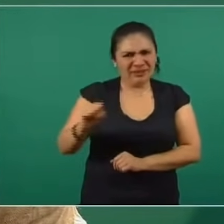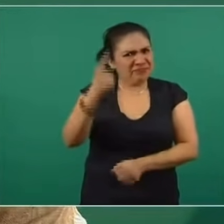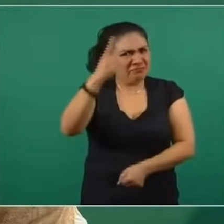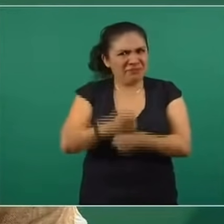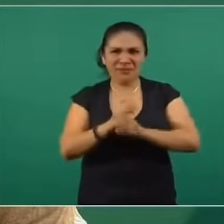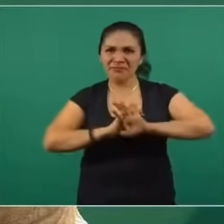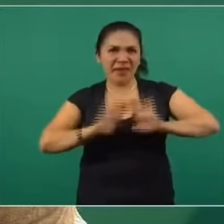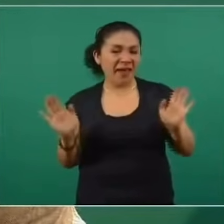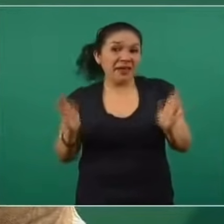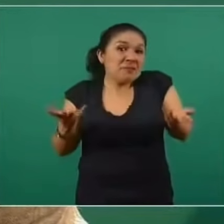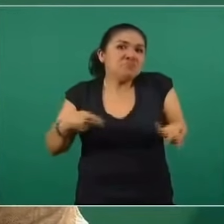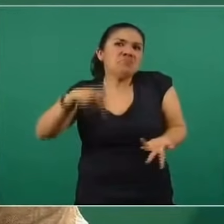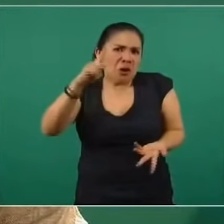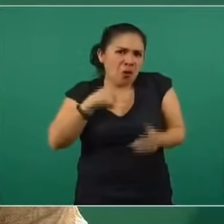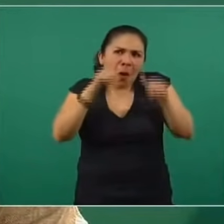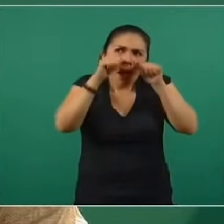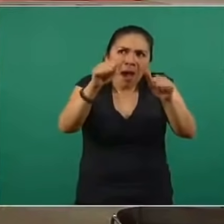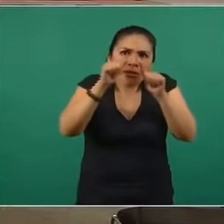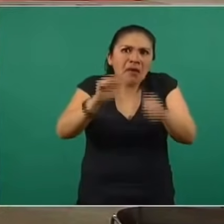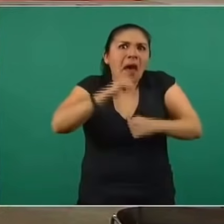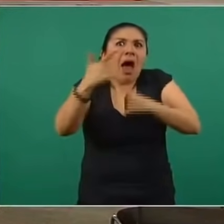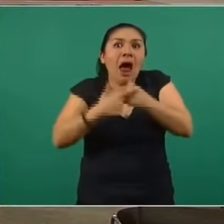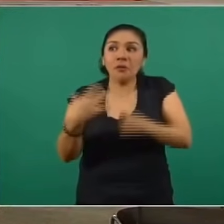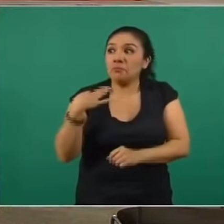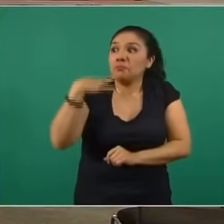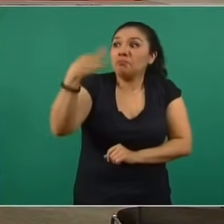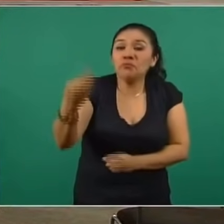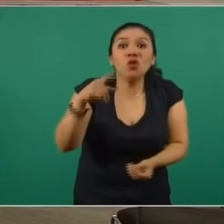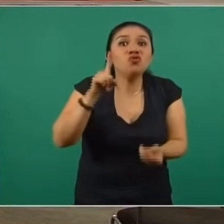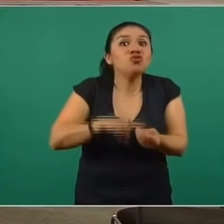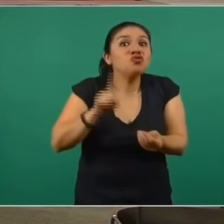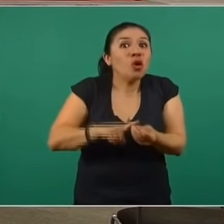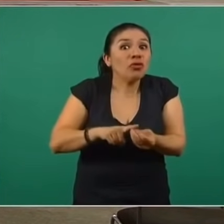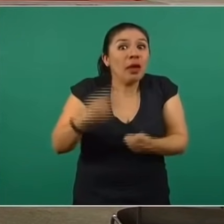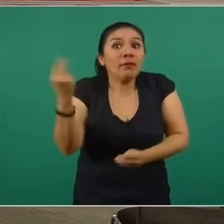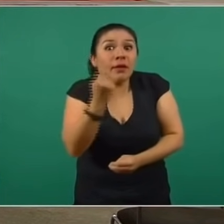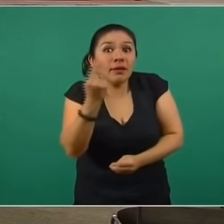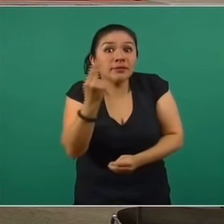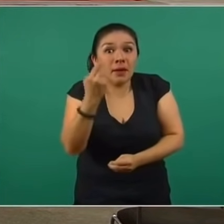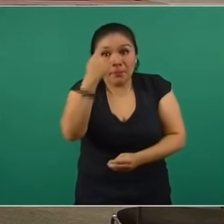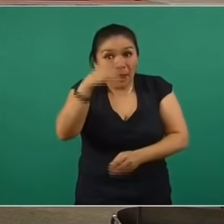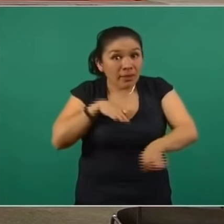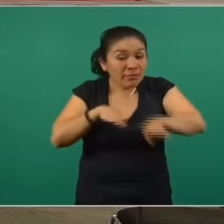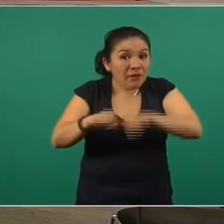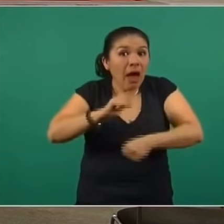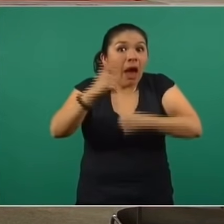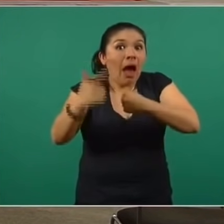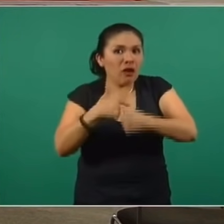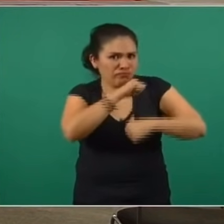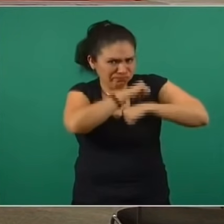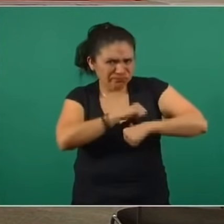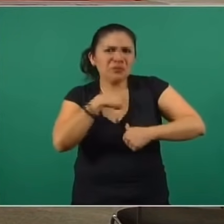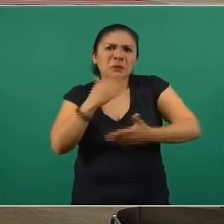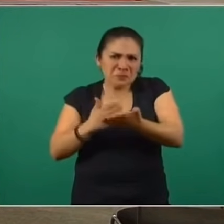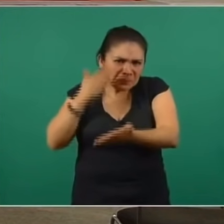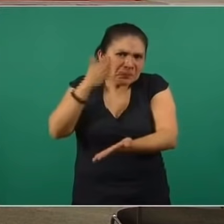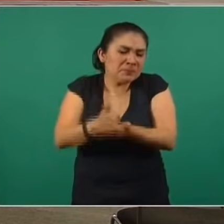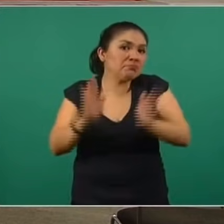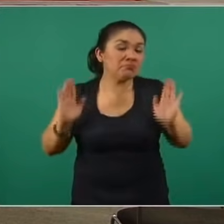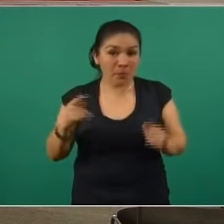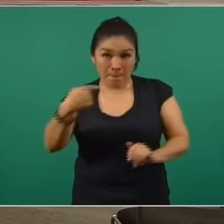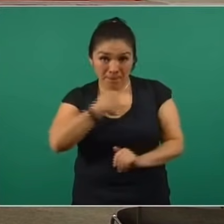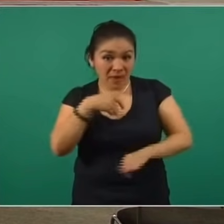pero pues yo estoy atento a ver dónde se me requiere para alguna misión. Mi misión